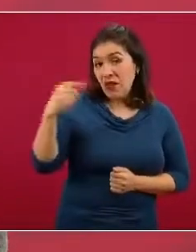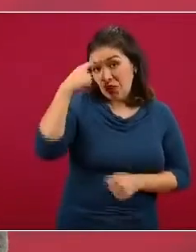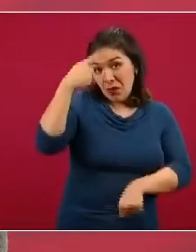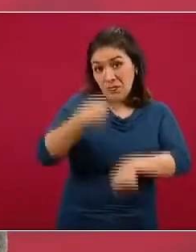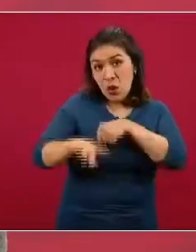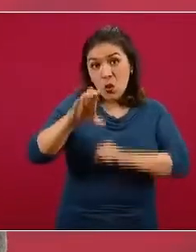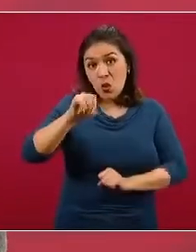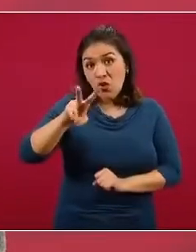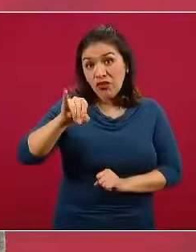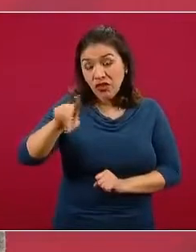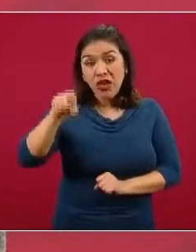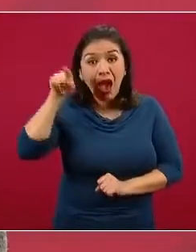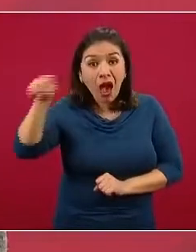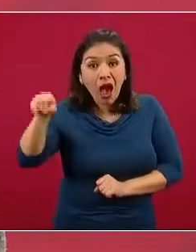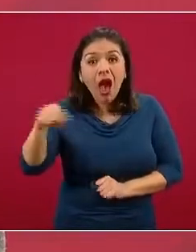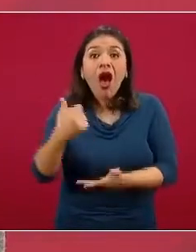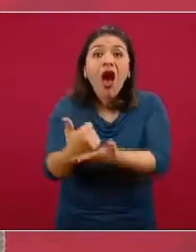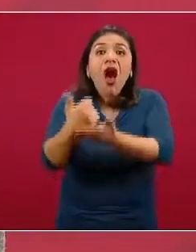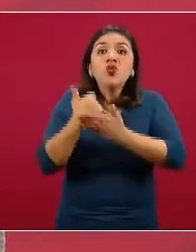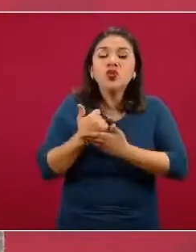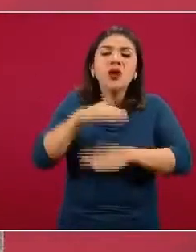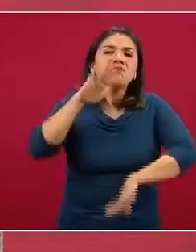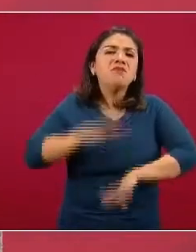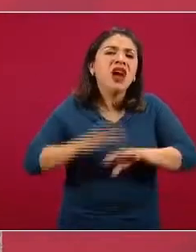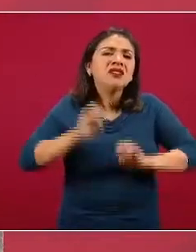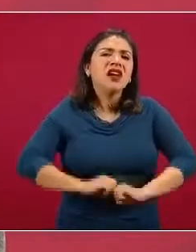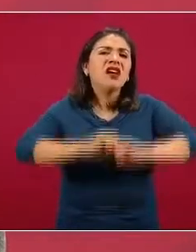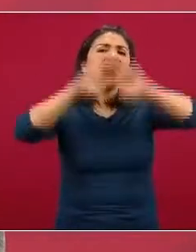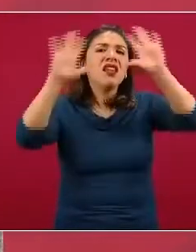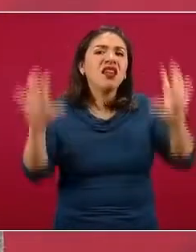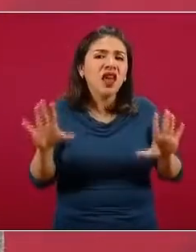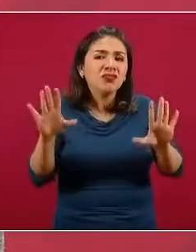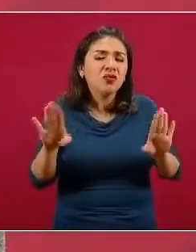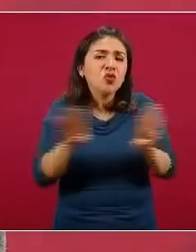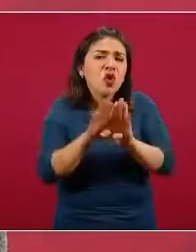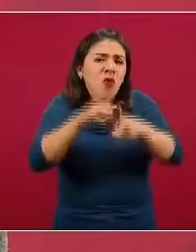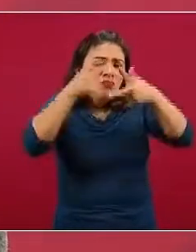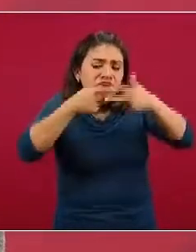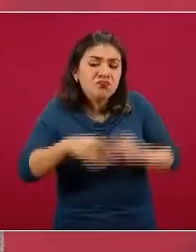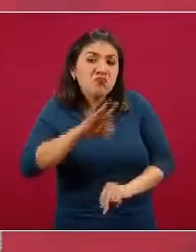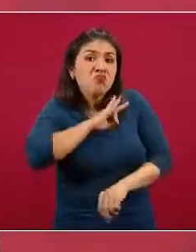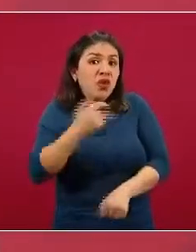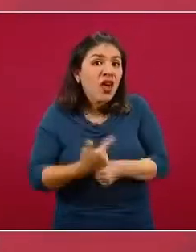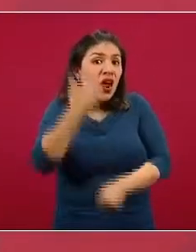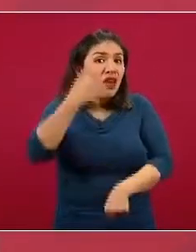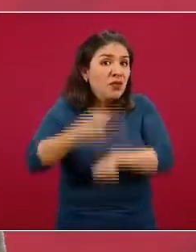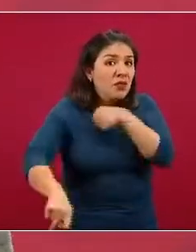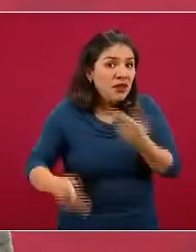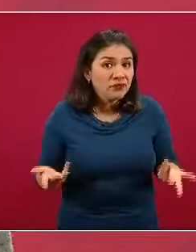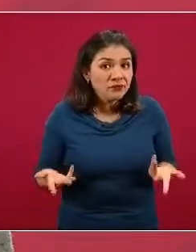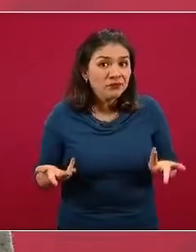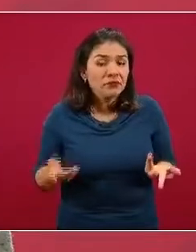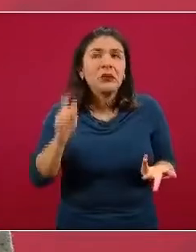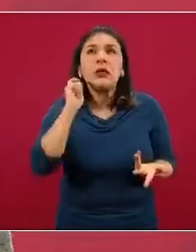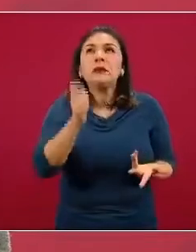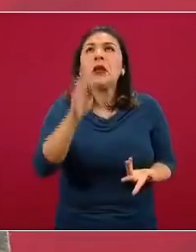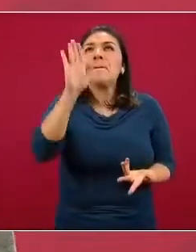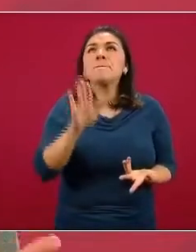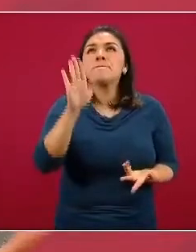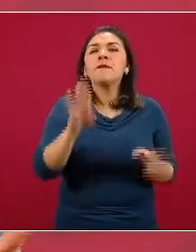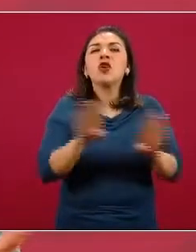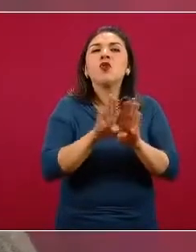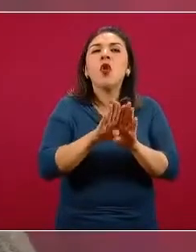COVID es un instrumento objetivo de estimación del riesgo. Es como